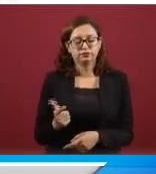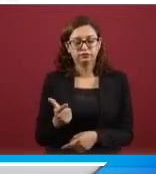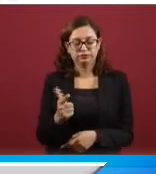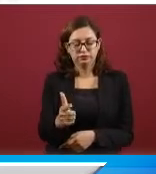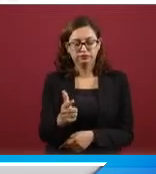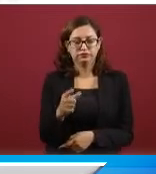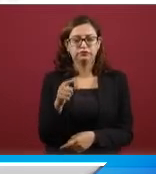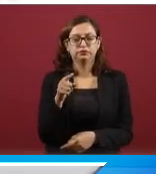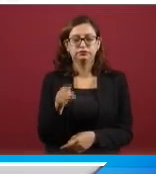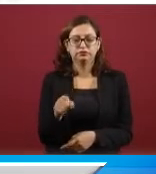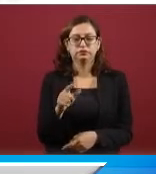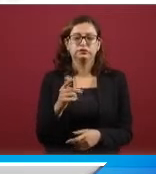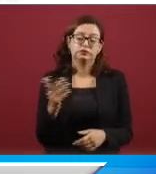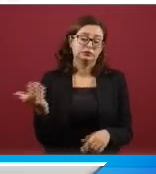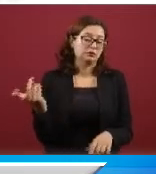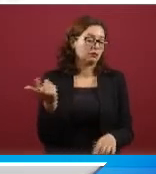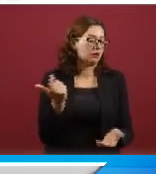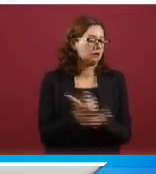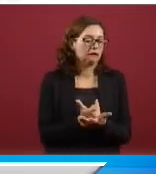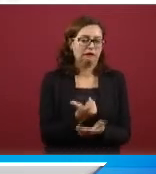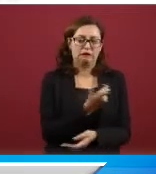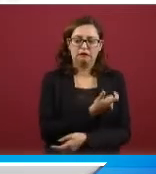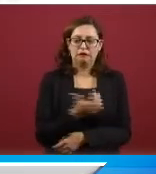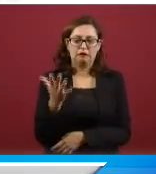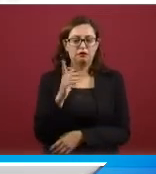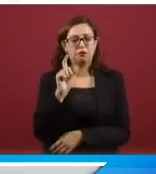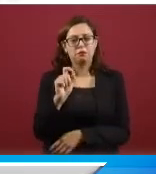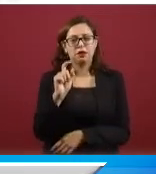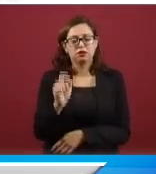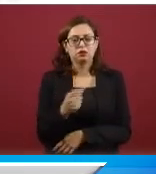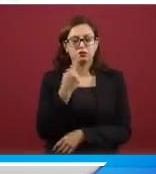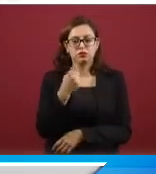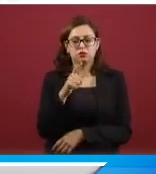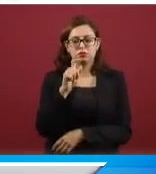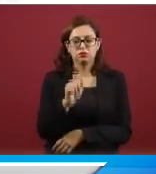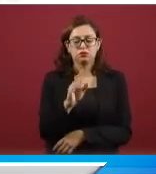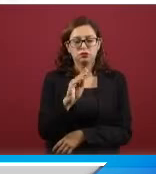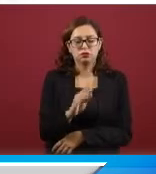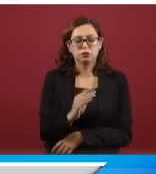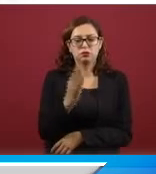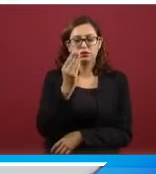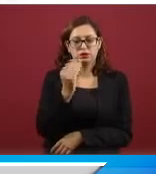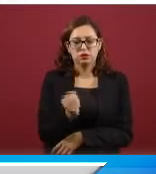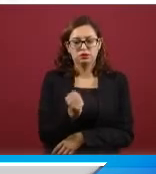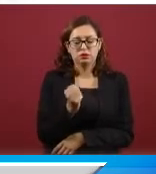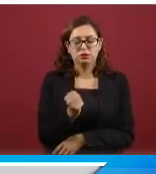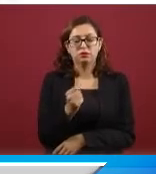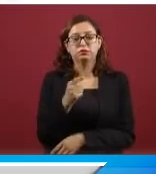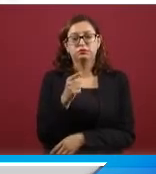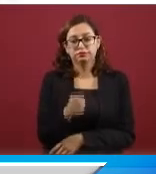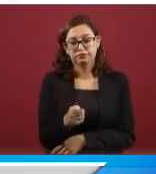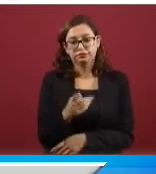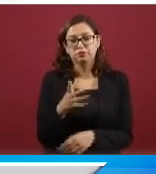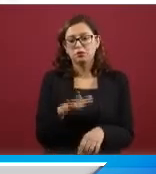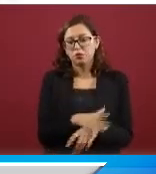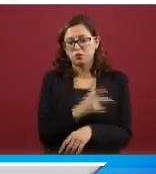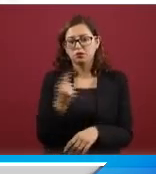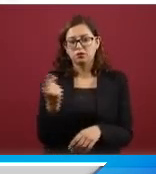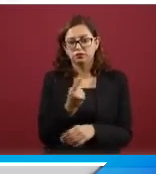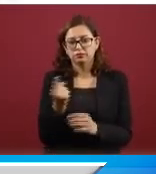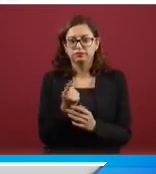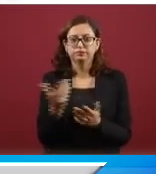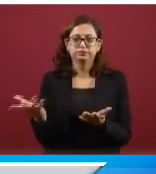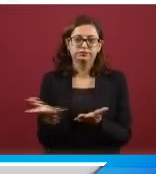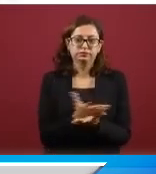20.70, gas LP en cilindros marca Gascom a 15.46 por kilogramo, gas LP estacionario marca Grupo Rojas